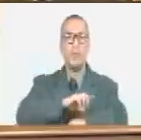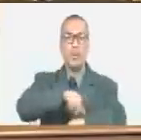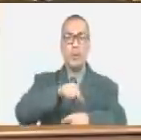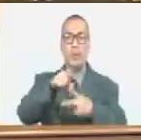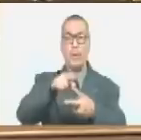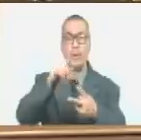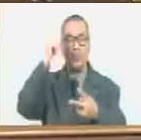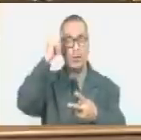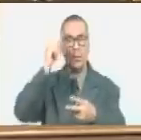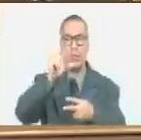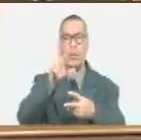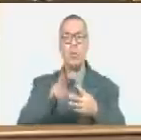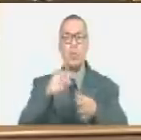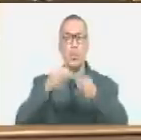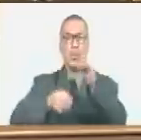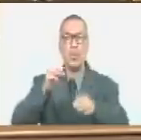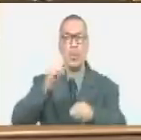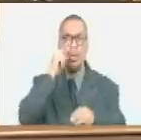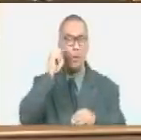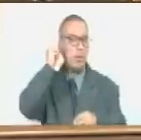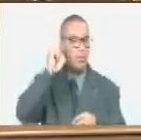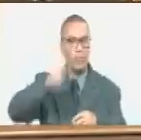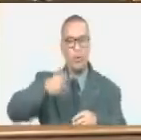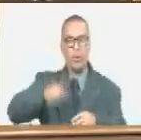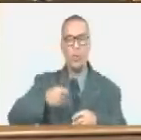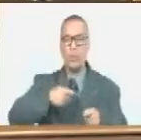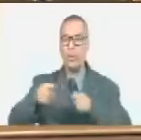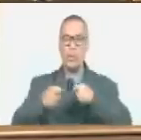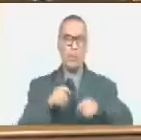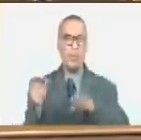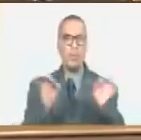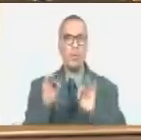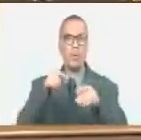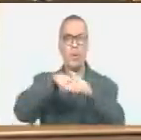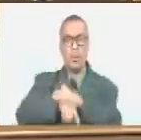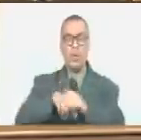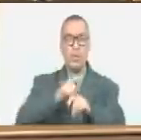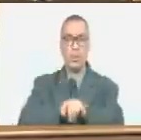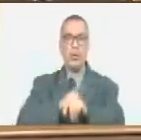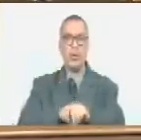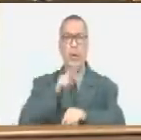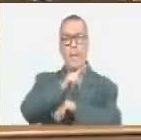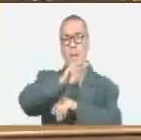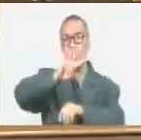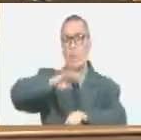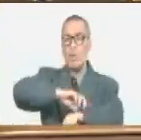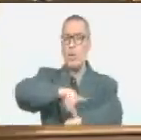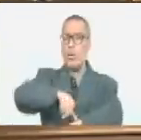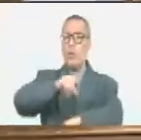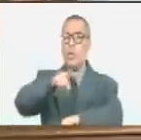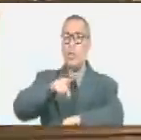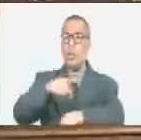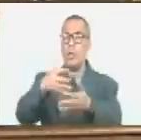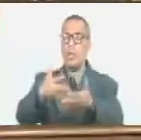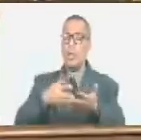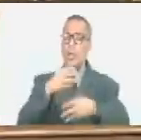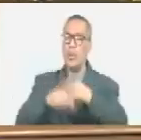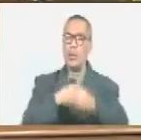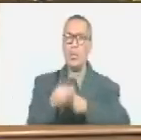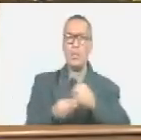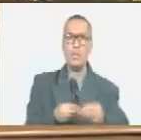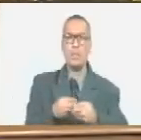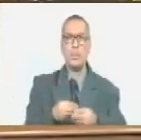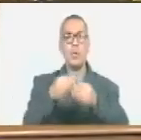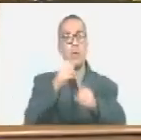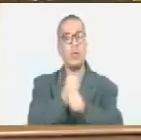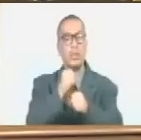dicho lapso, el juez o jueza, sin más trámite, dentro del plazo de 24 horas, remitirá las